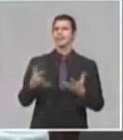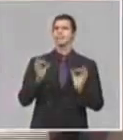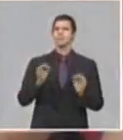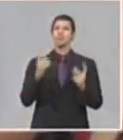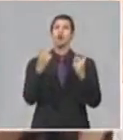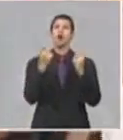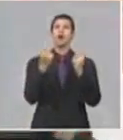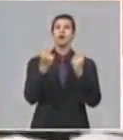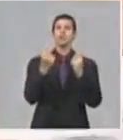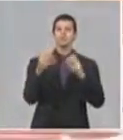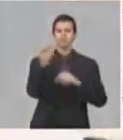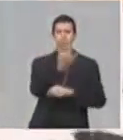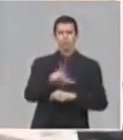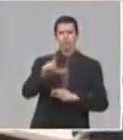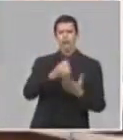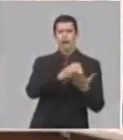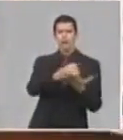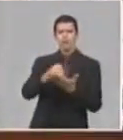social